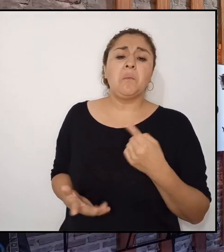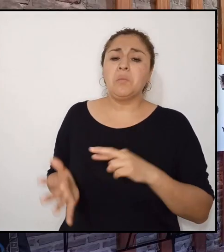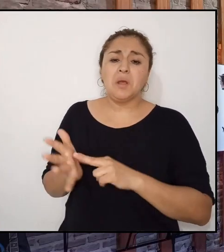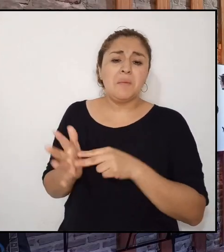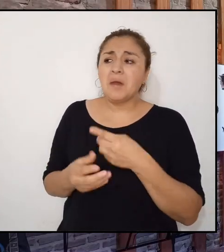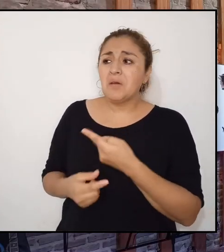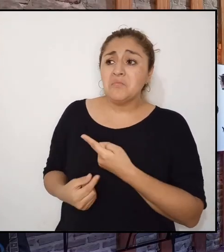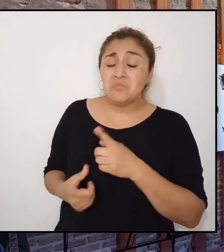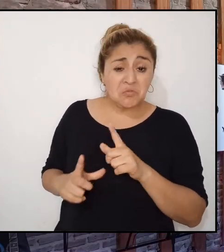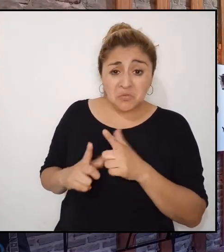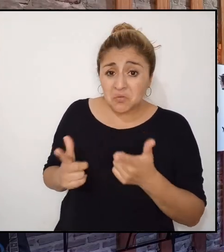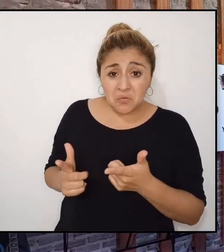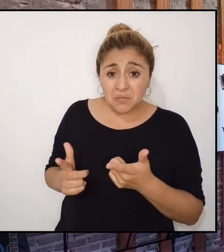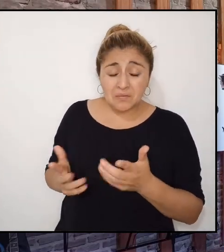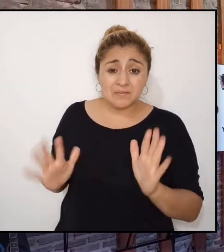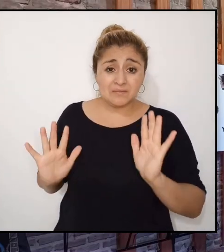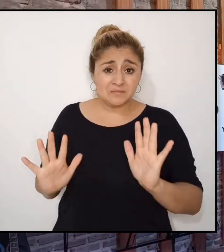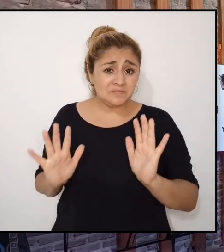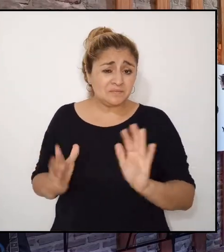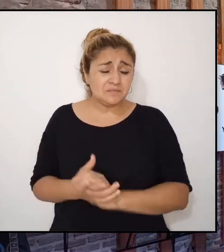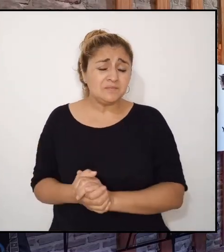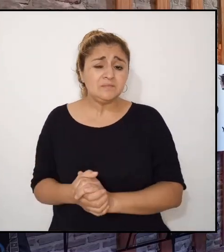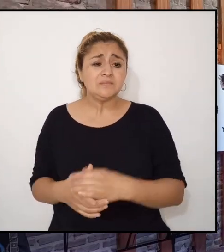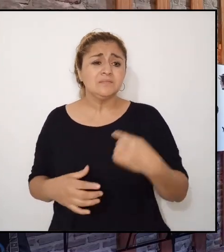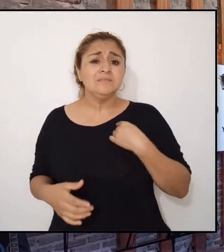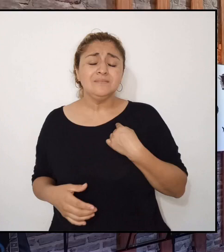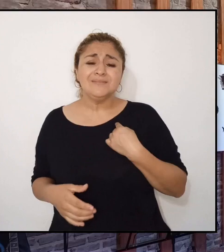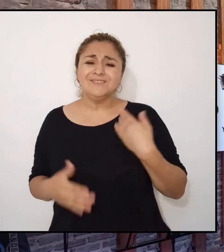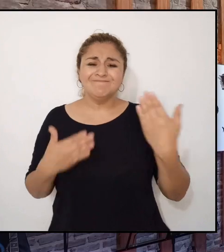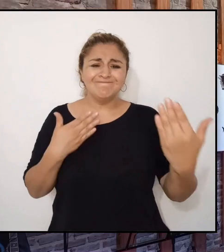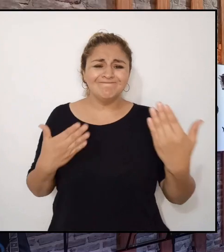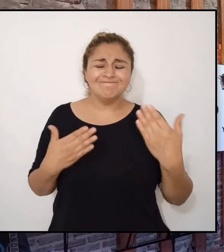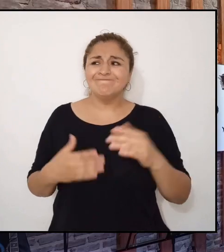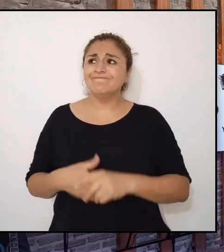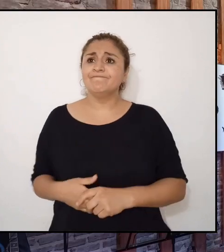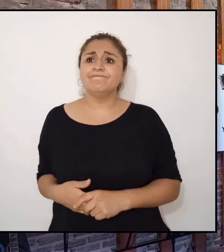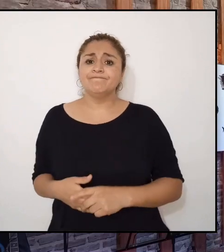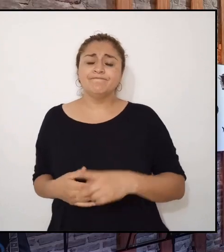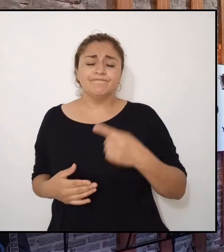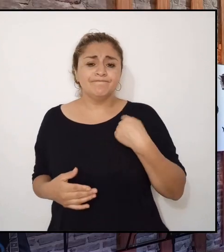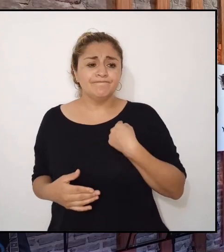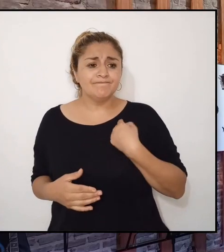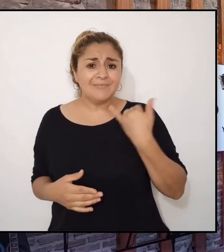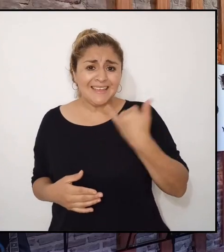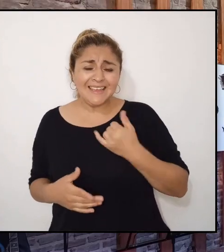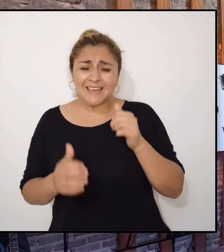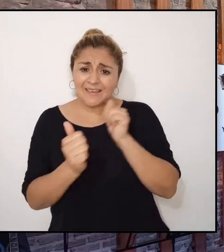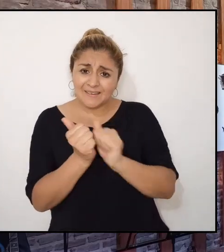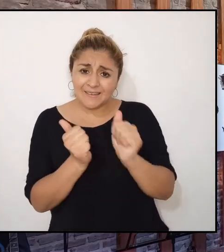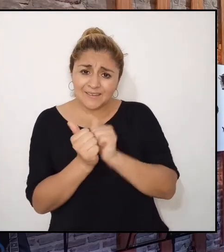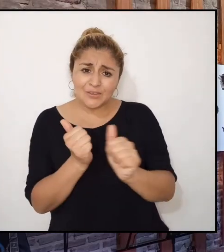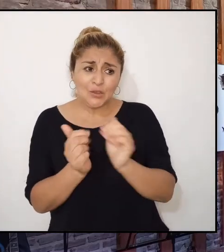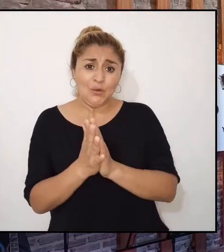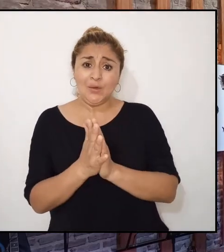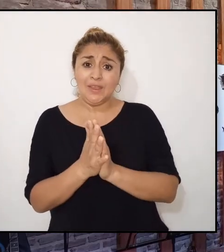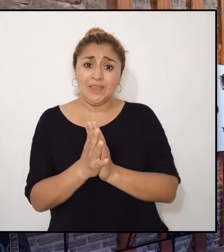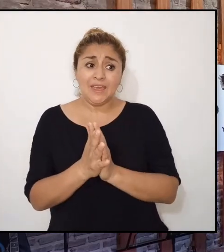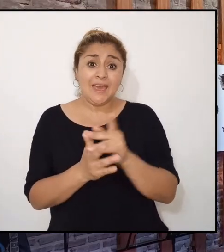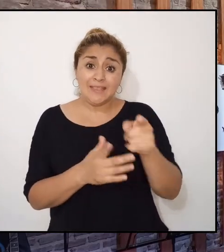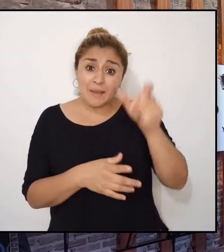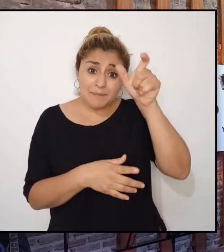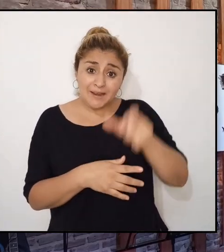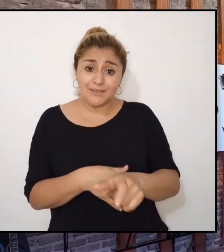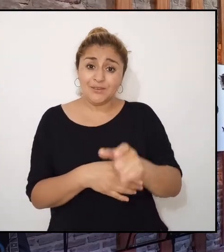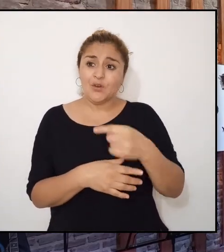se nos caen un montón de problemas que tenemos diariamente, ¿verdad? Si estoy dispuesto a dar la vida por Cristo, ¿por qué no podría estar dispuesto a